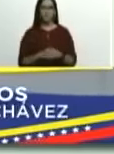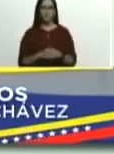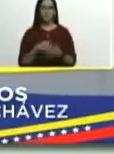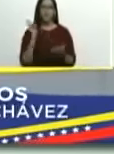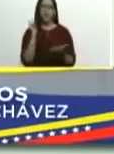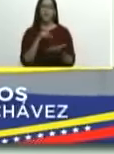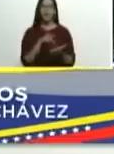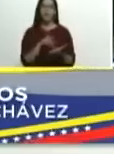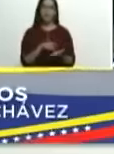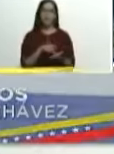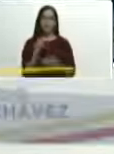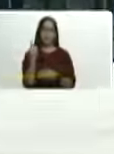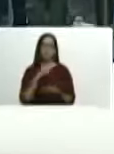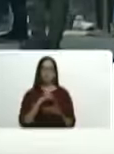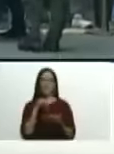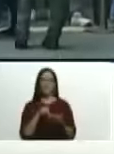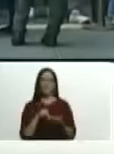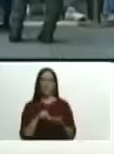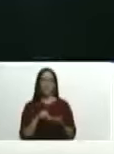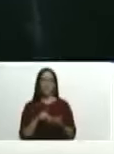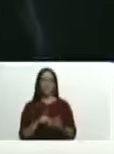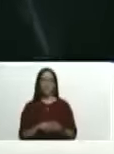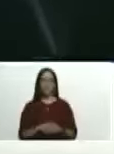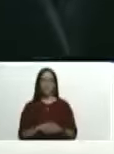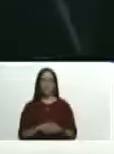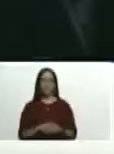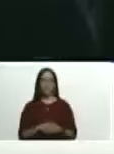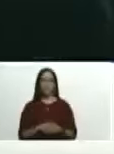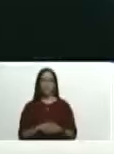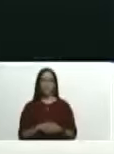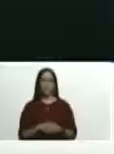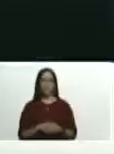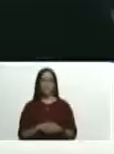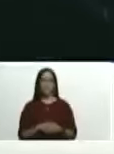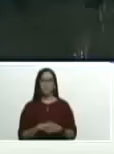asistió con la Asamblea Nacional en pleno a